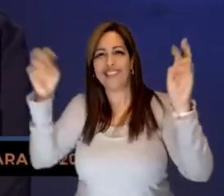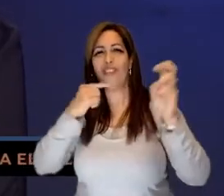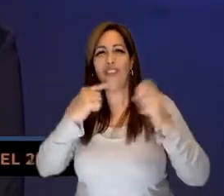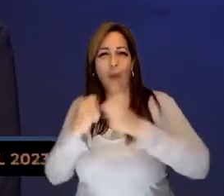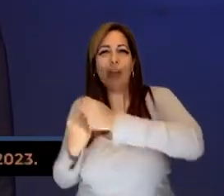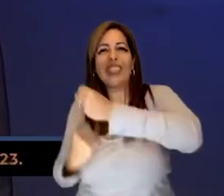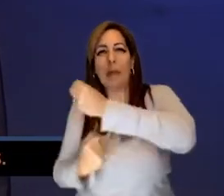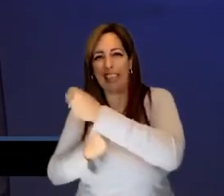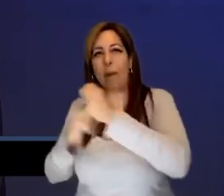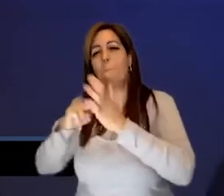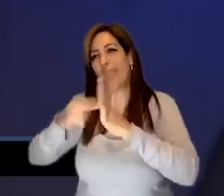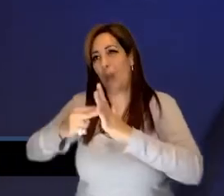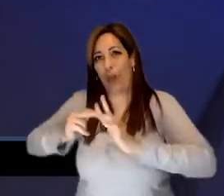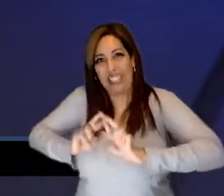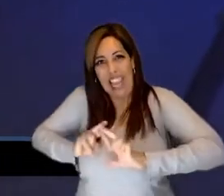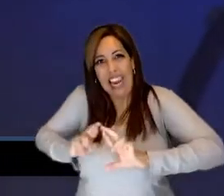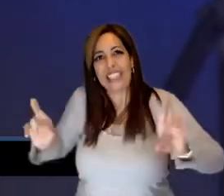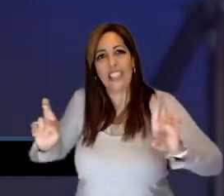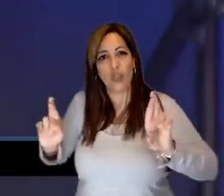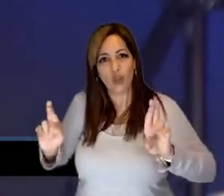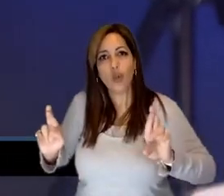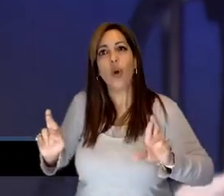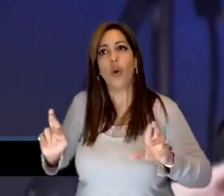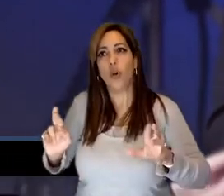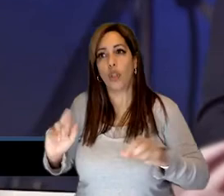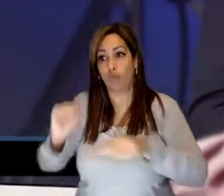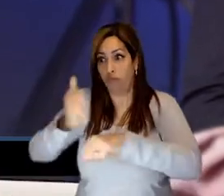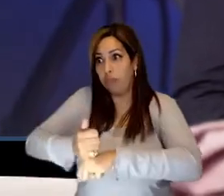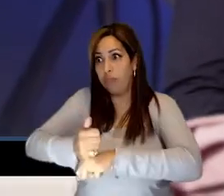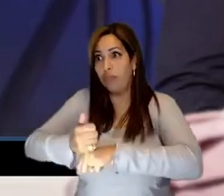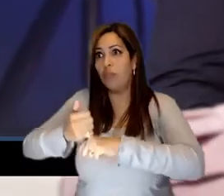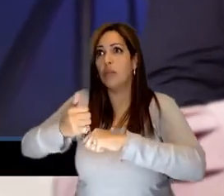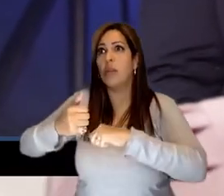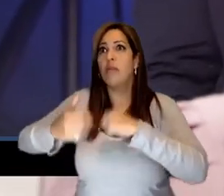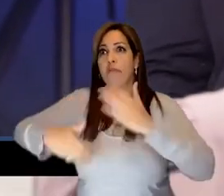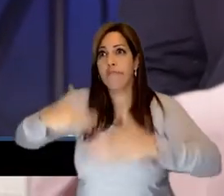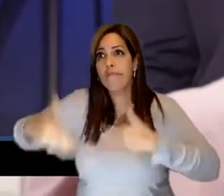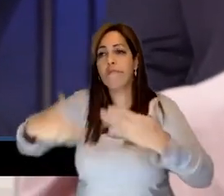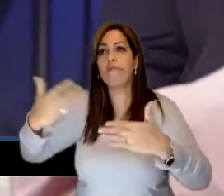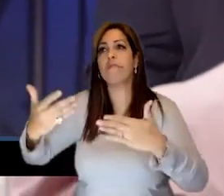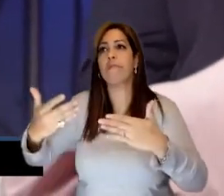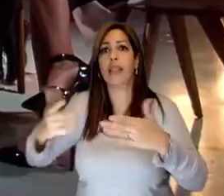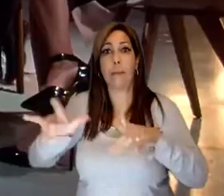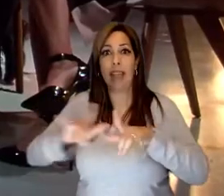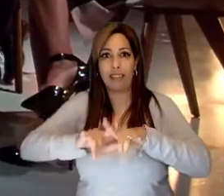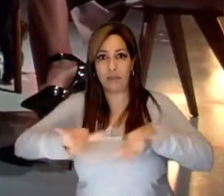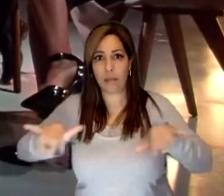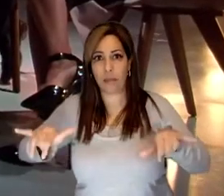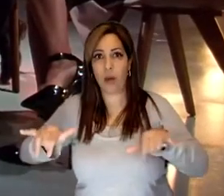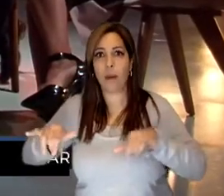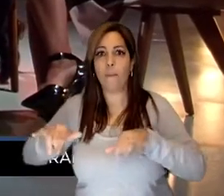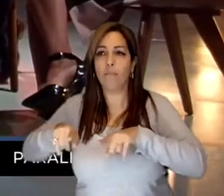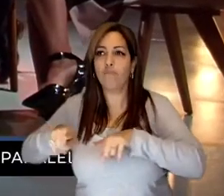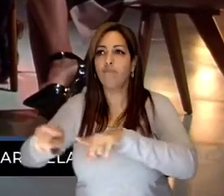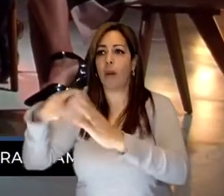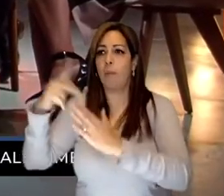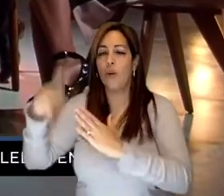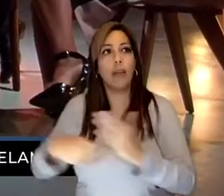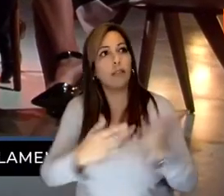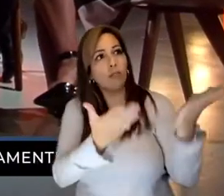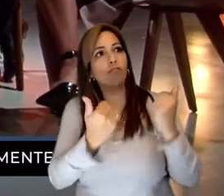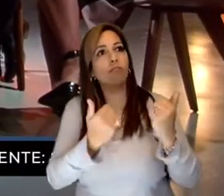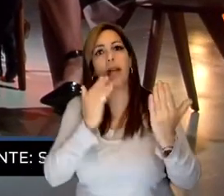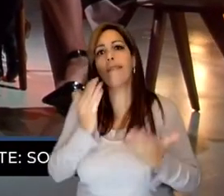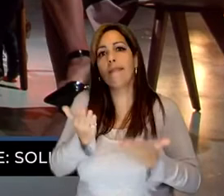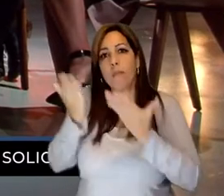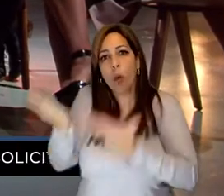zapata, como me gusta decirle, va a estar establecida y paralelo a eso vamos a correr los proyectos y las